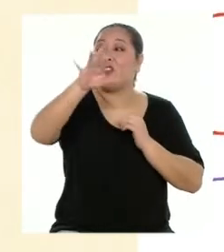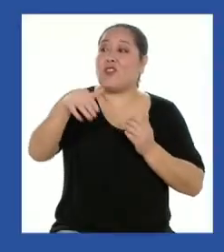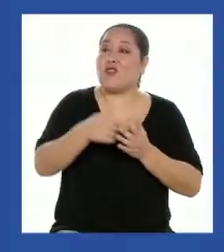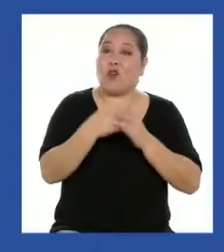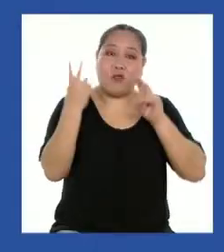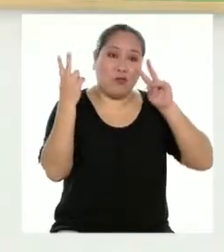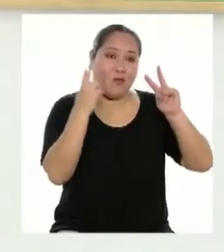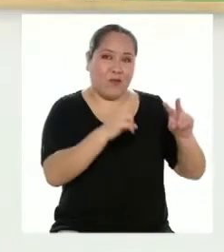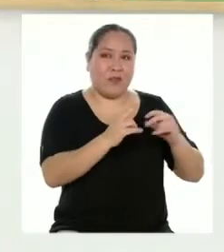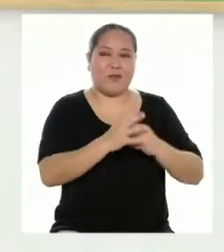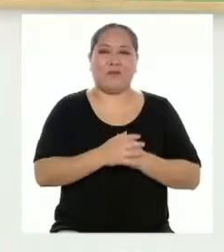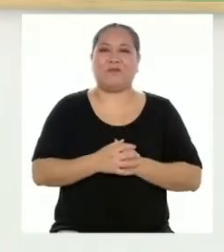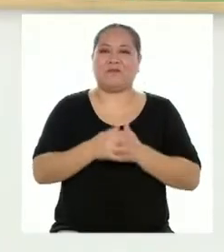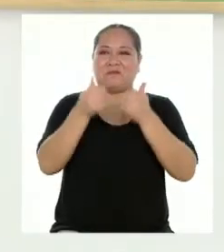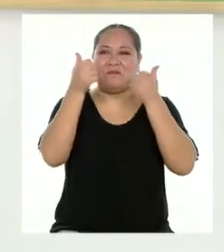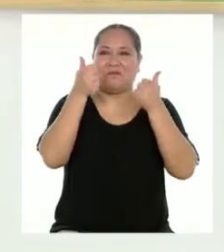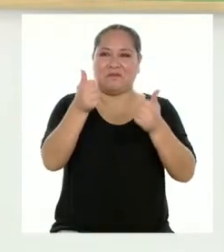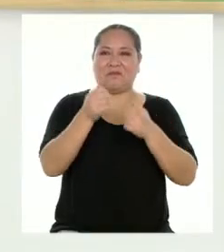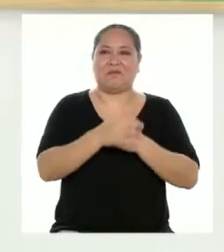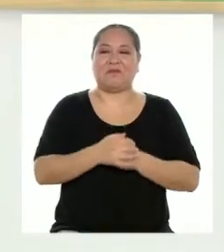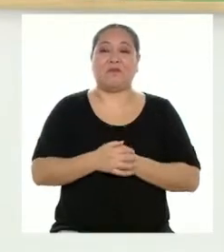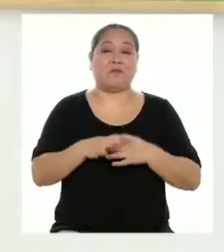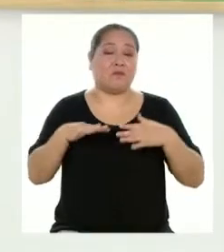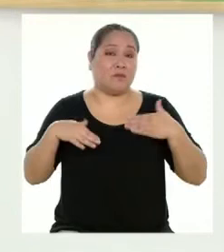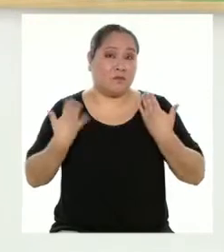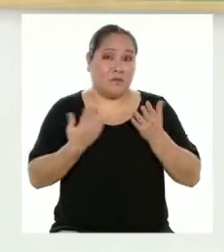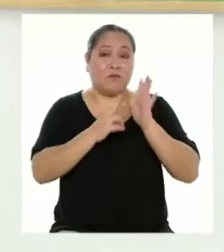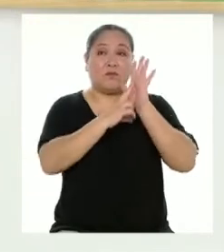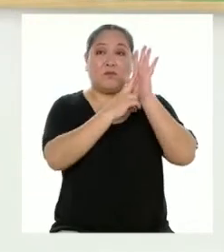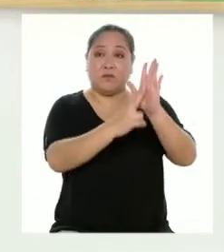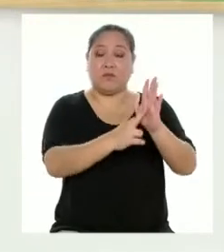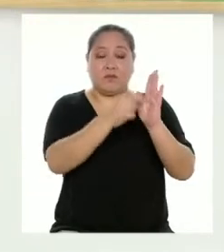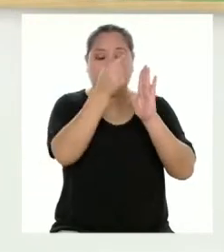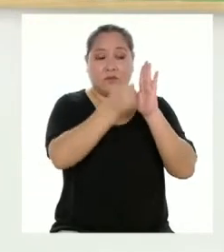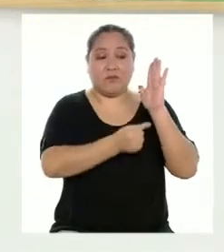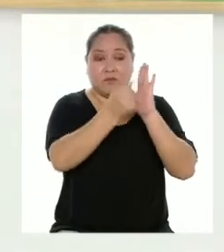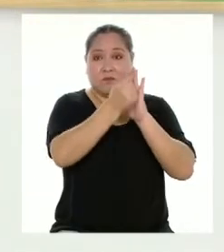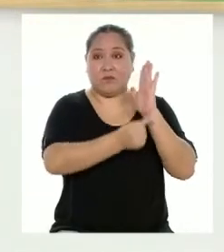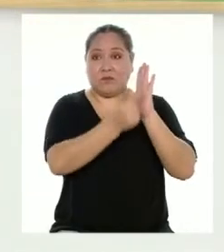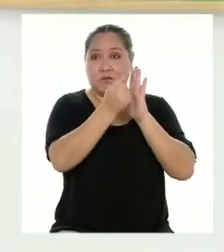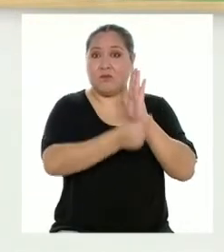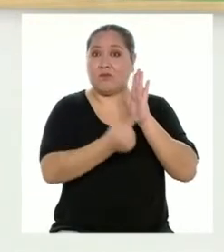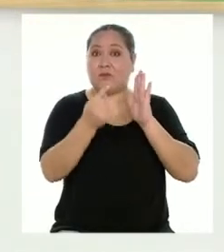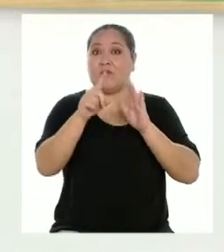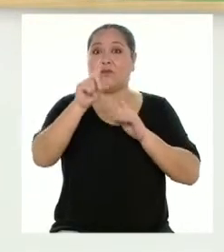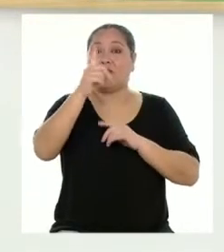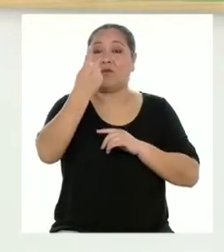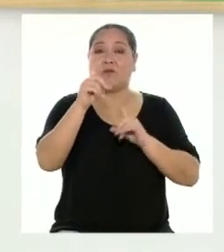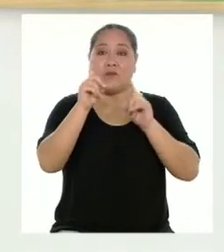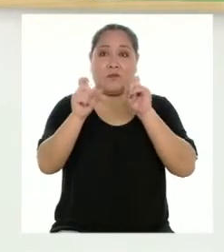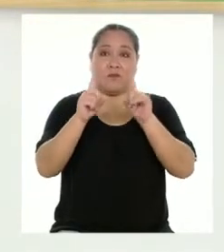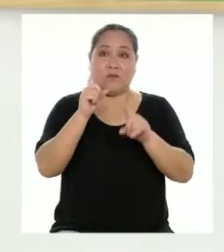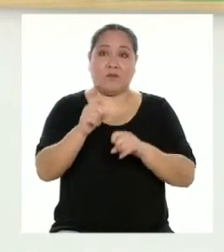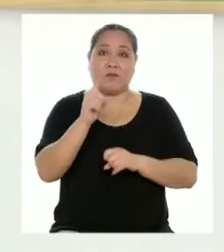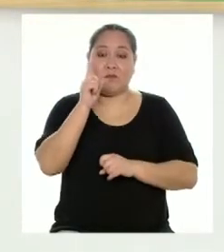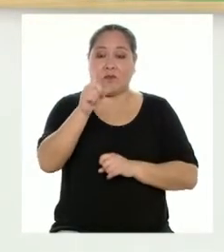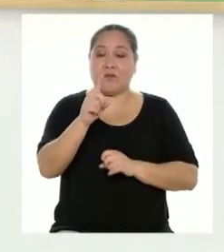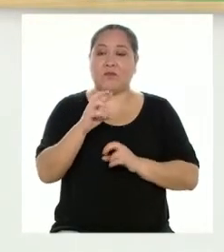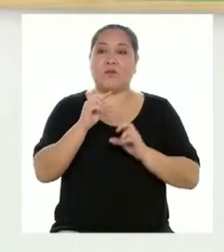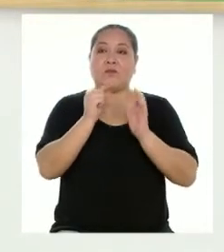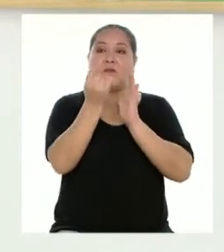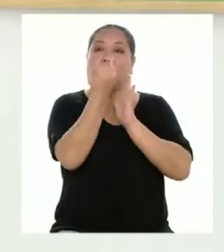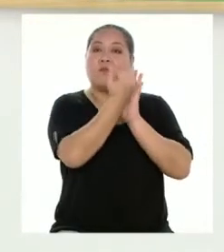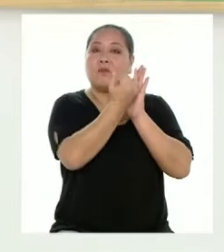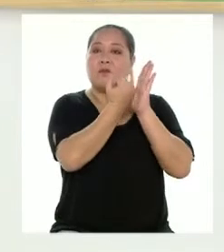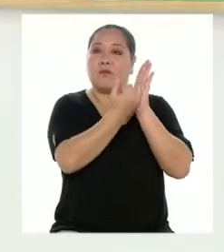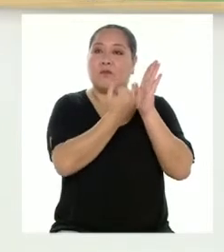vean. ¡Excelente! Podemos representar las frecuencias absolutas de la primera pregunta de los dos en un solo gráfico de